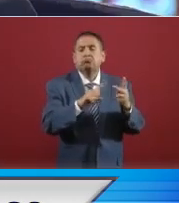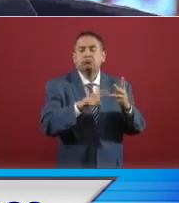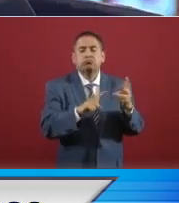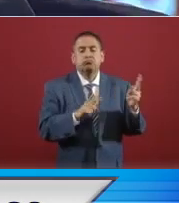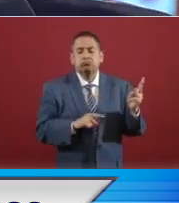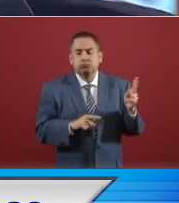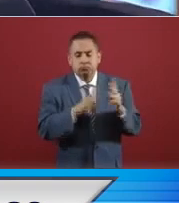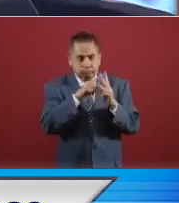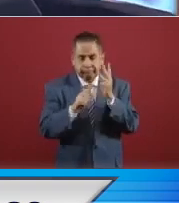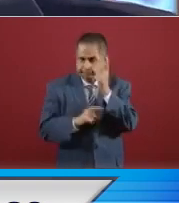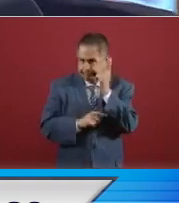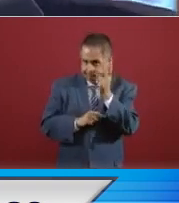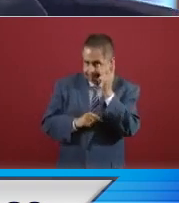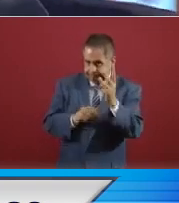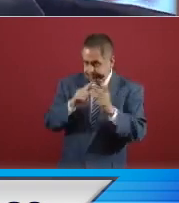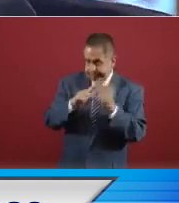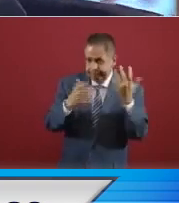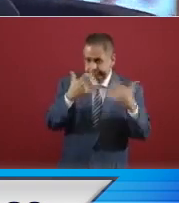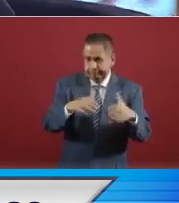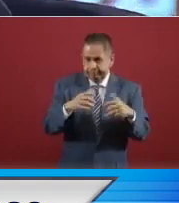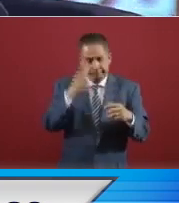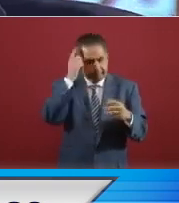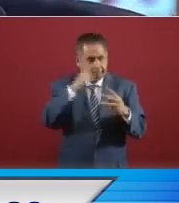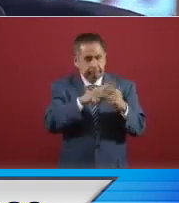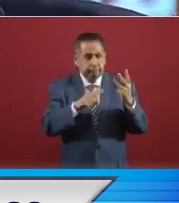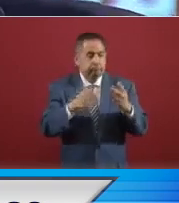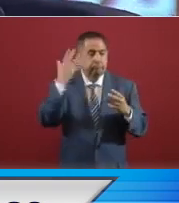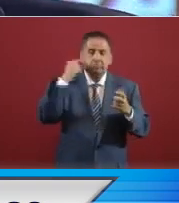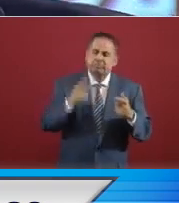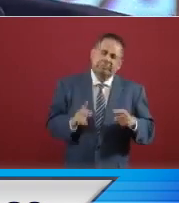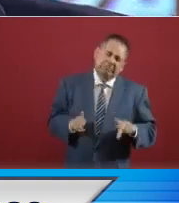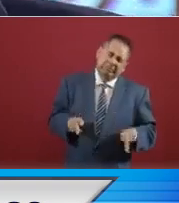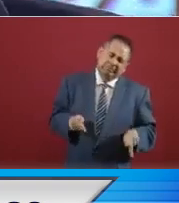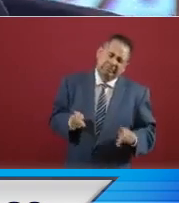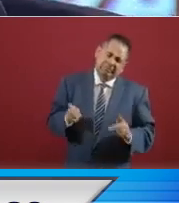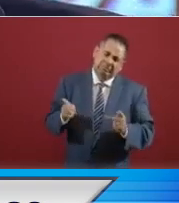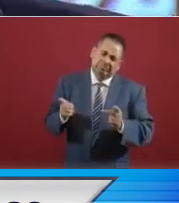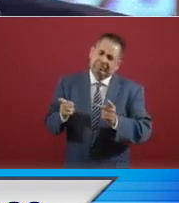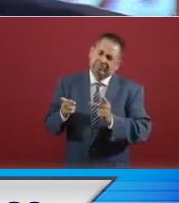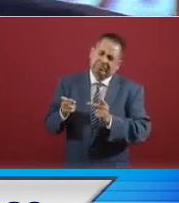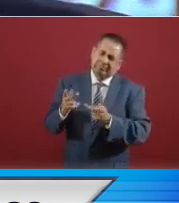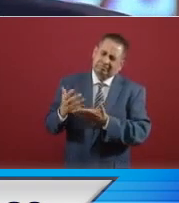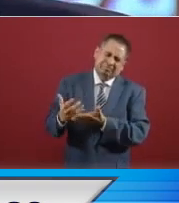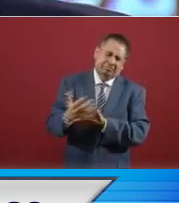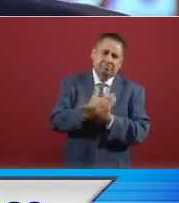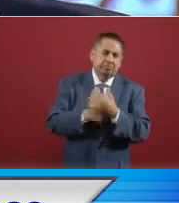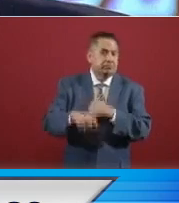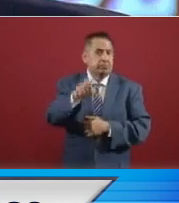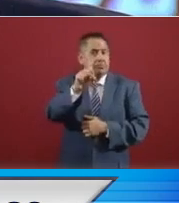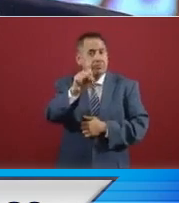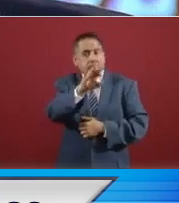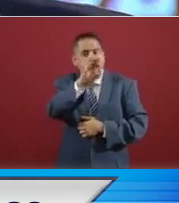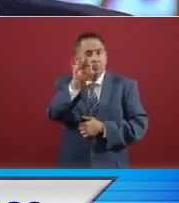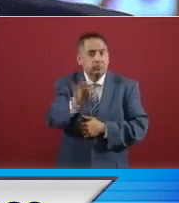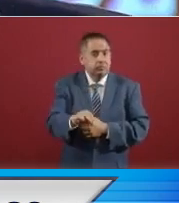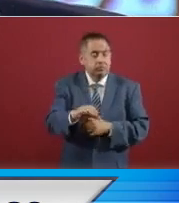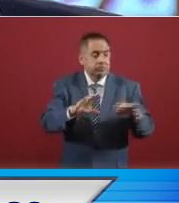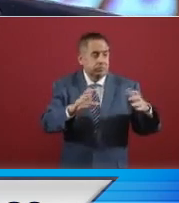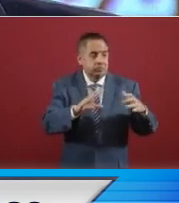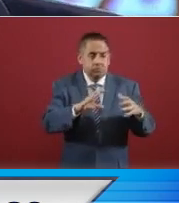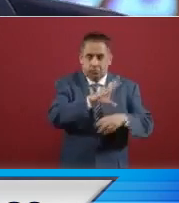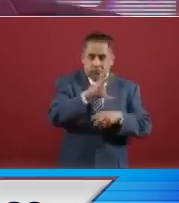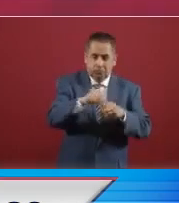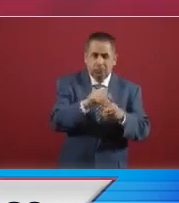estas empresas y no pueden participar en licitaciones, hasta no aclarar la posibilidad de influyentismo y corrupción en licitaciones y